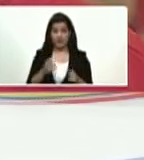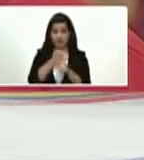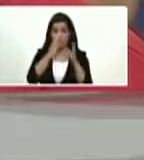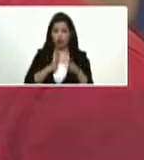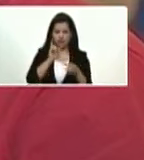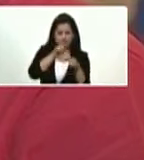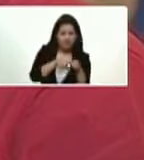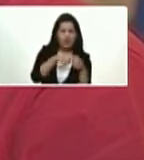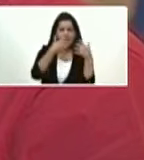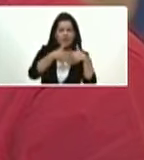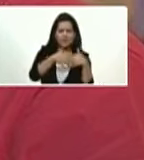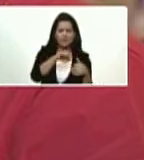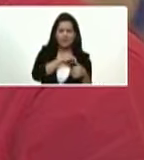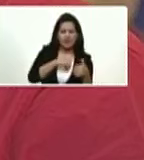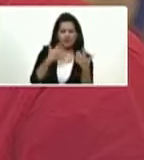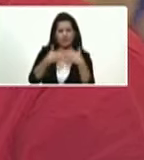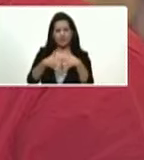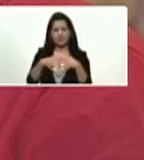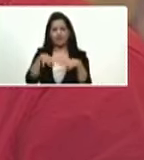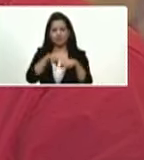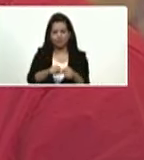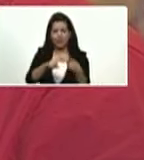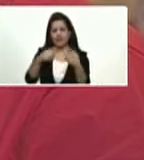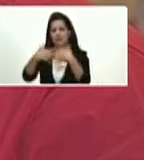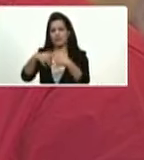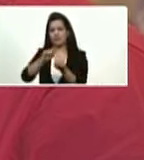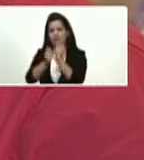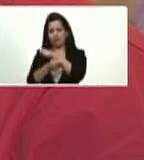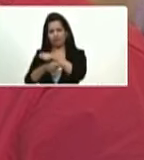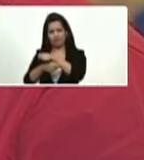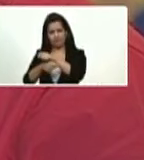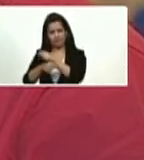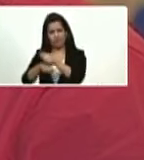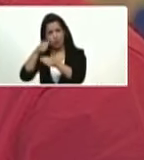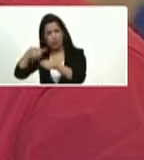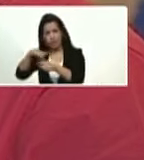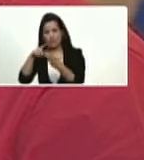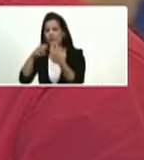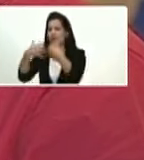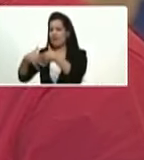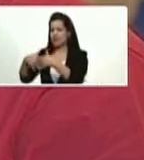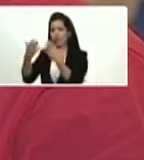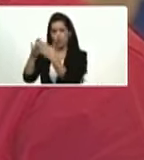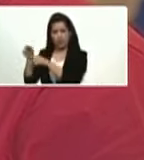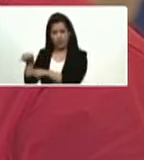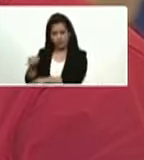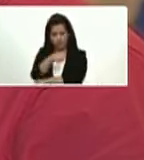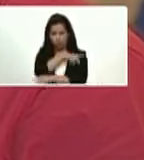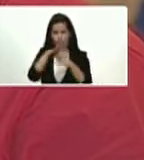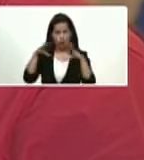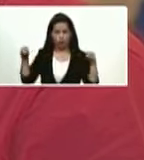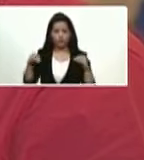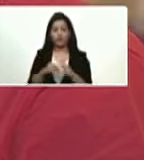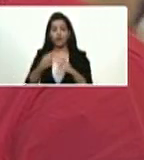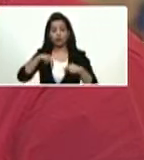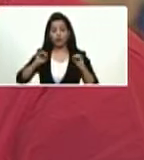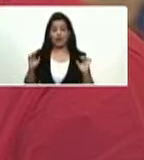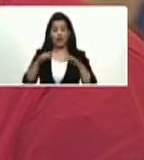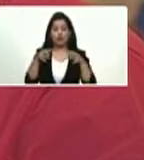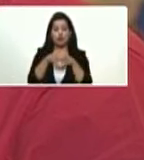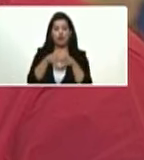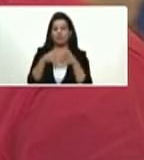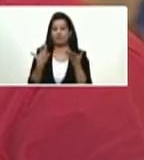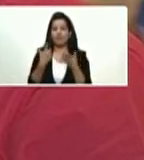populares, reunidos en los espacios productivos del INSES en la ciudad de Maracaibo, estado Zulia, el 21 de febrero